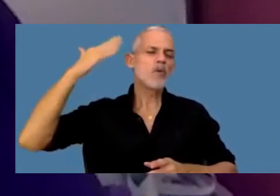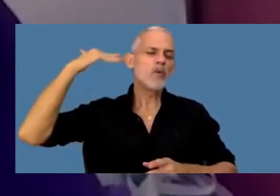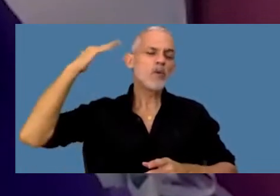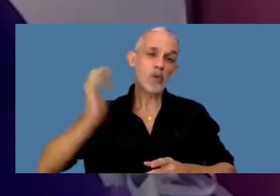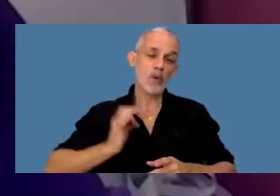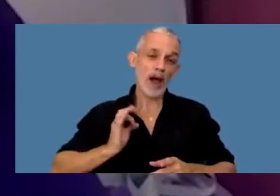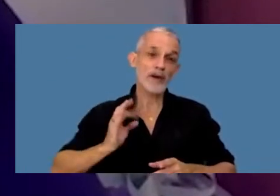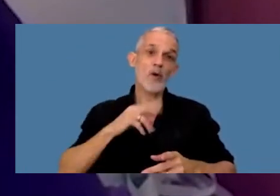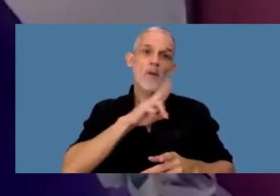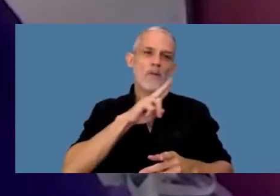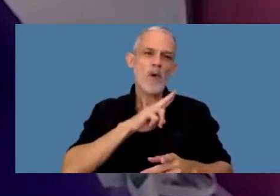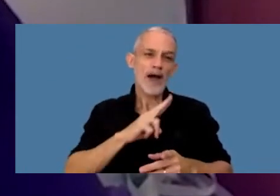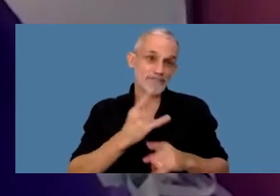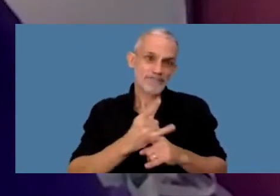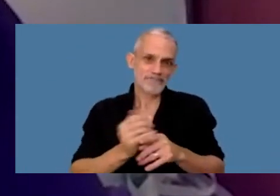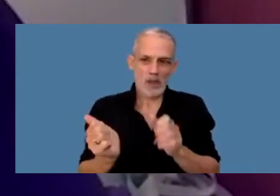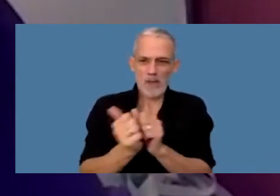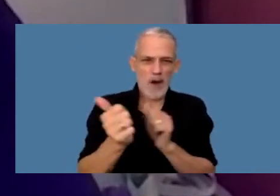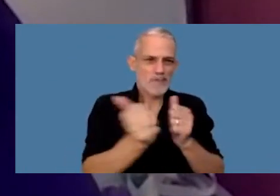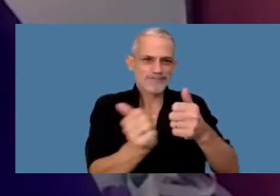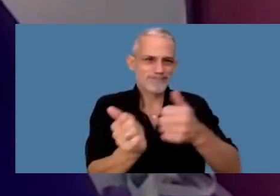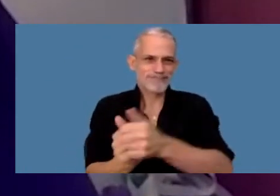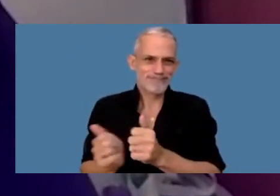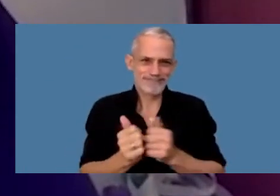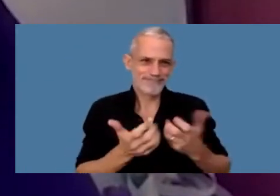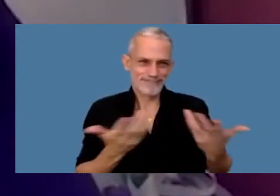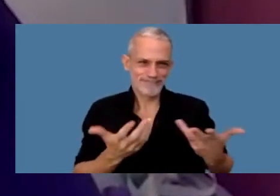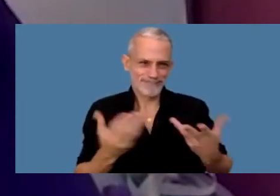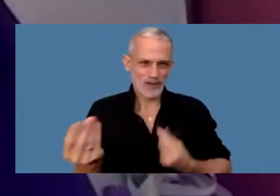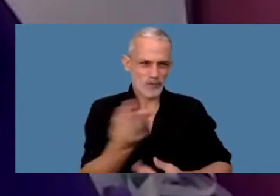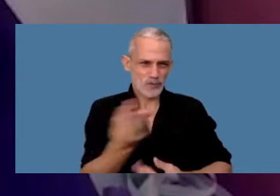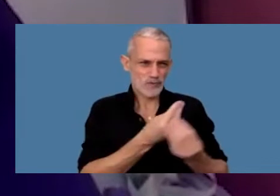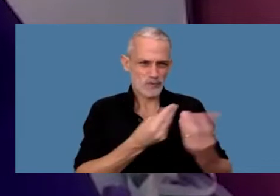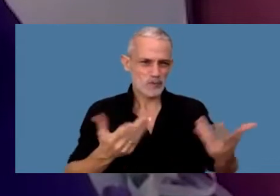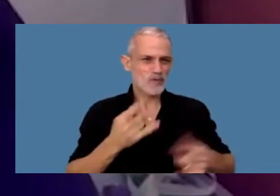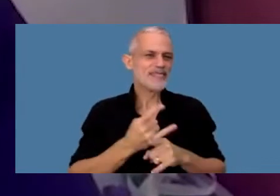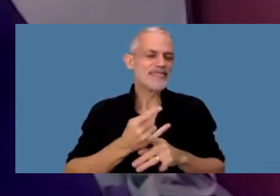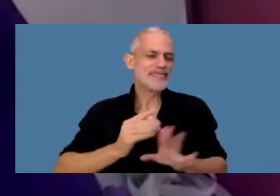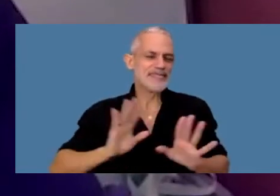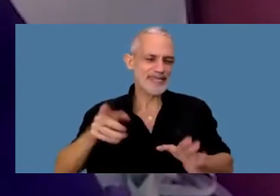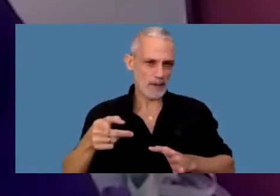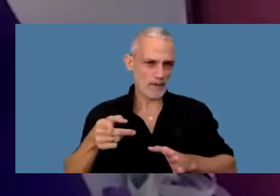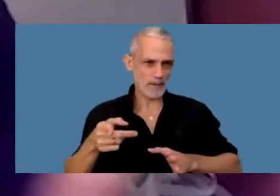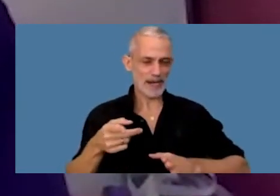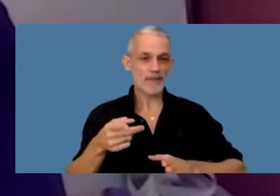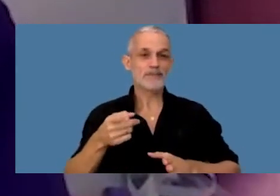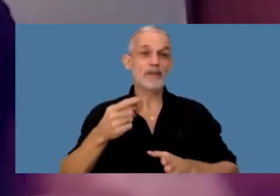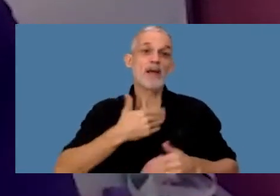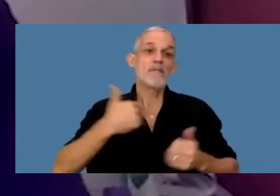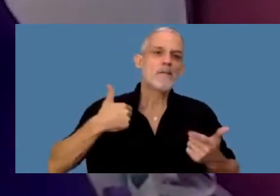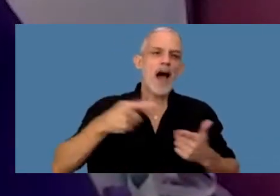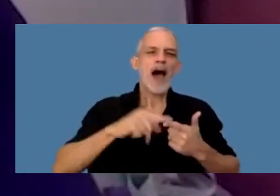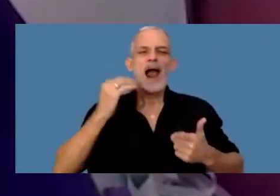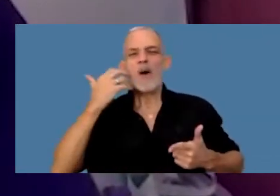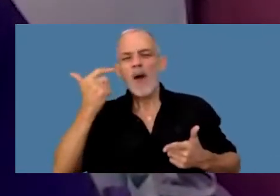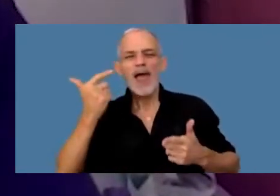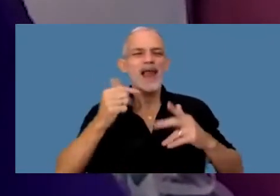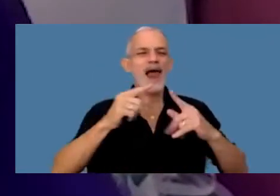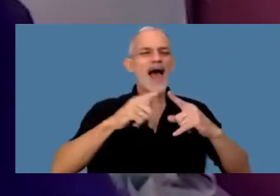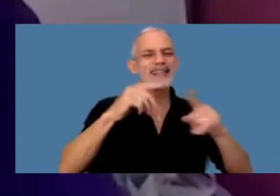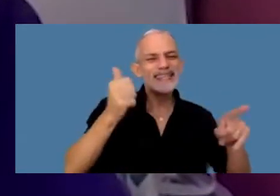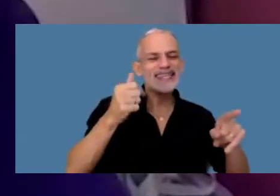y va a permitir a la dula que acompañe, o a la persona que no sea dula, pero que sea que acompañe a esa